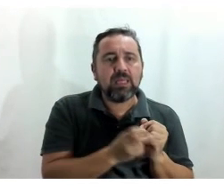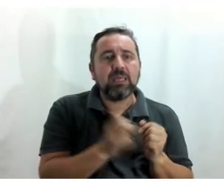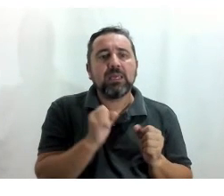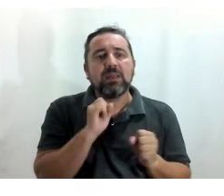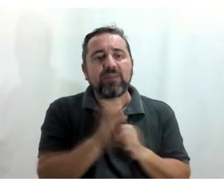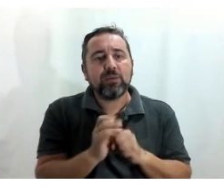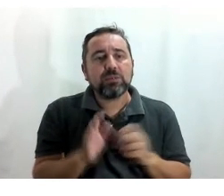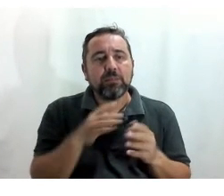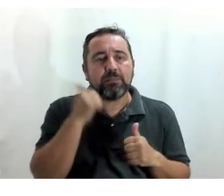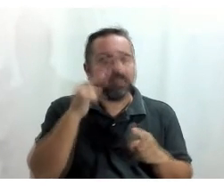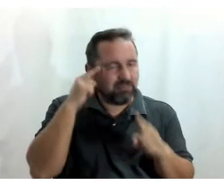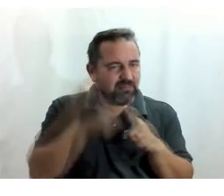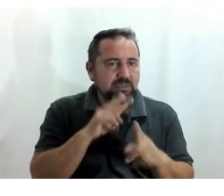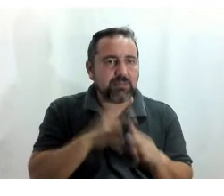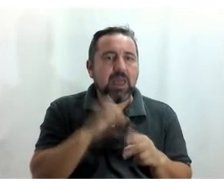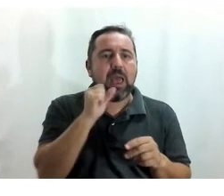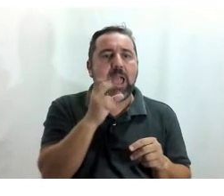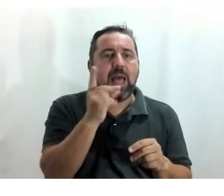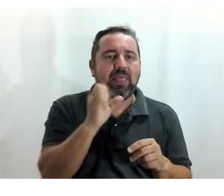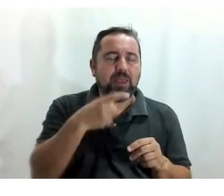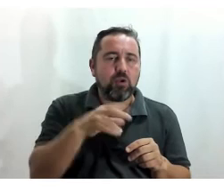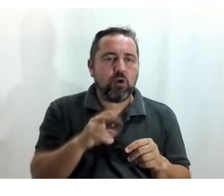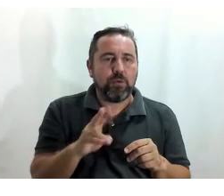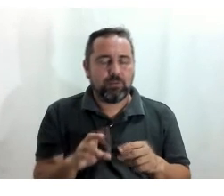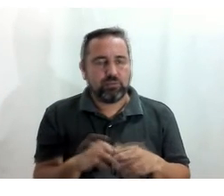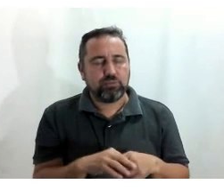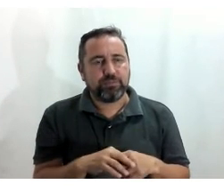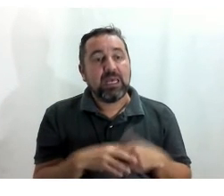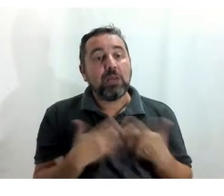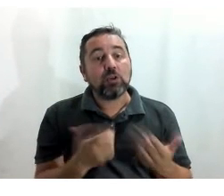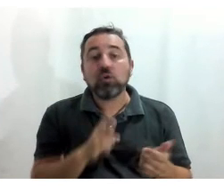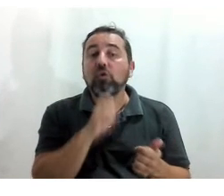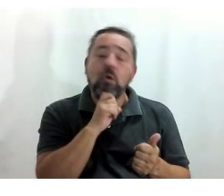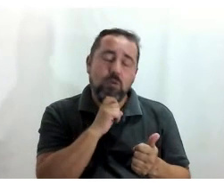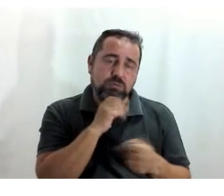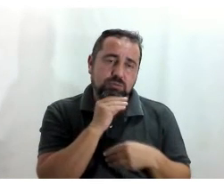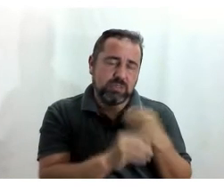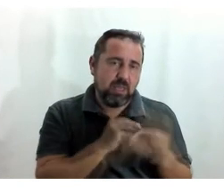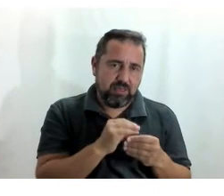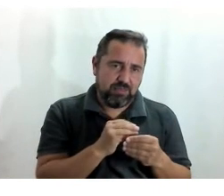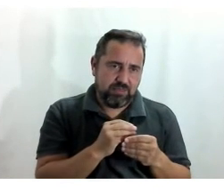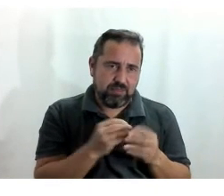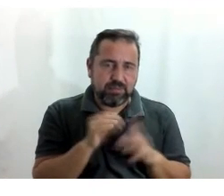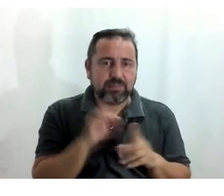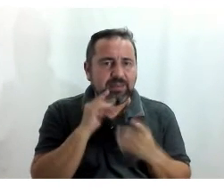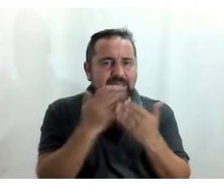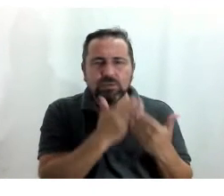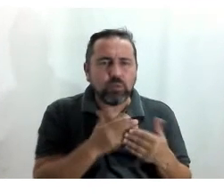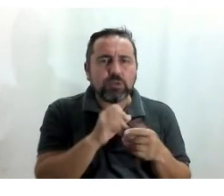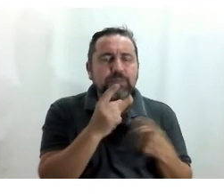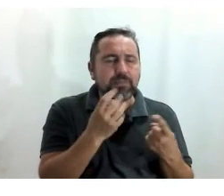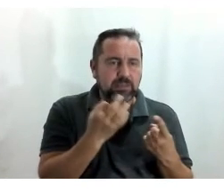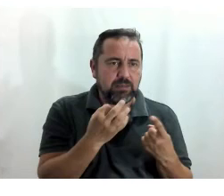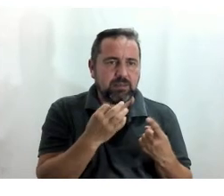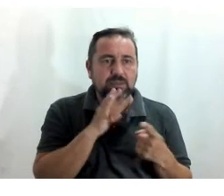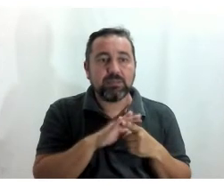centrando en los adenovirus. ¿Y cómo se está haciendo el abordaje? Pues los primeros estudios que se están haciendo es comprobar si la inyección de